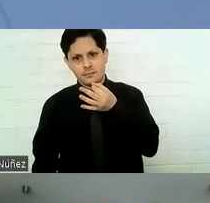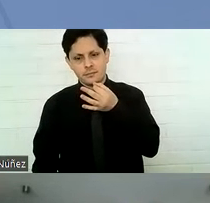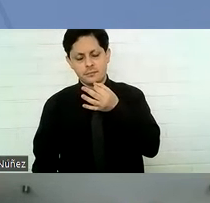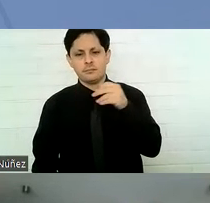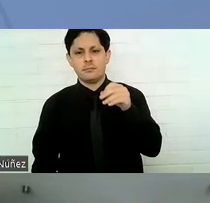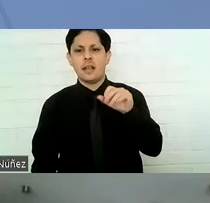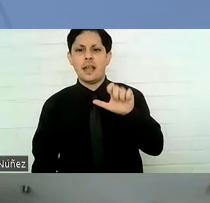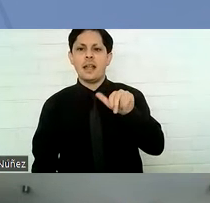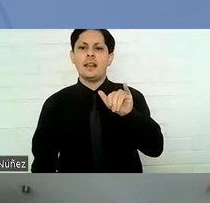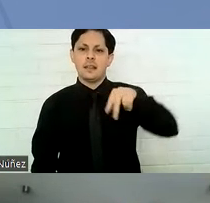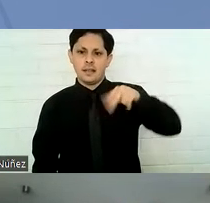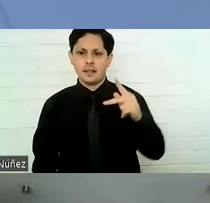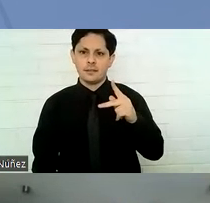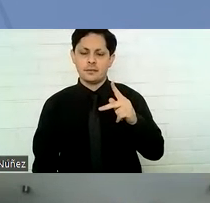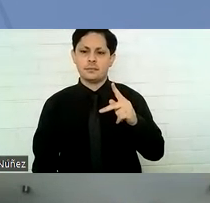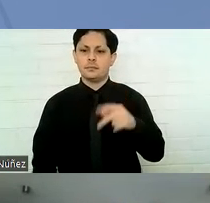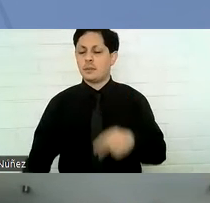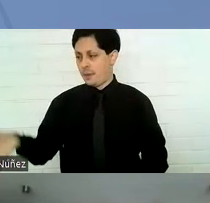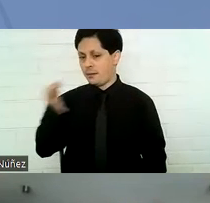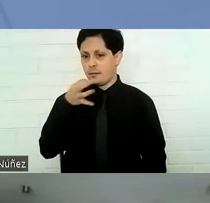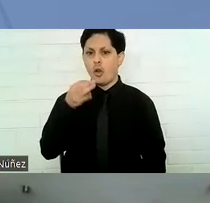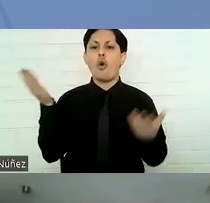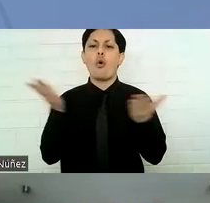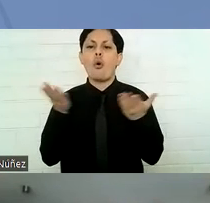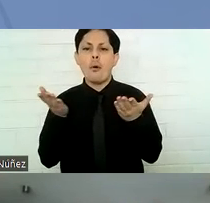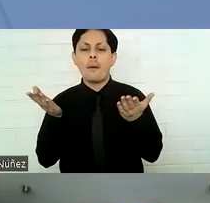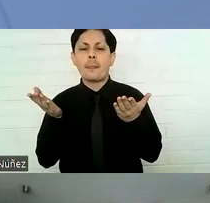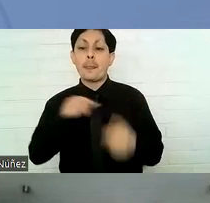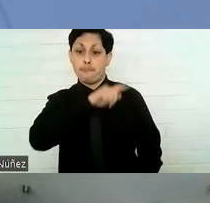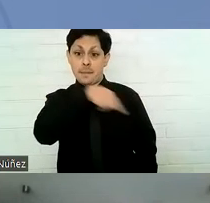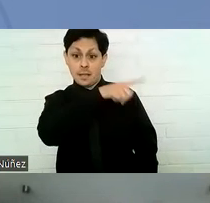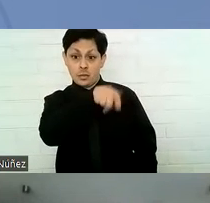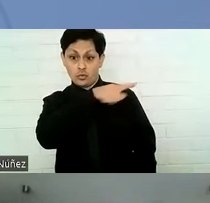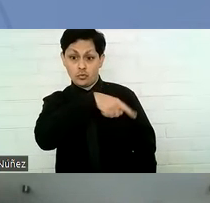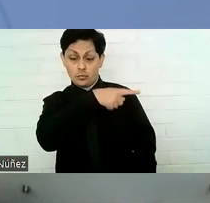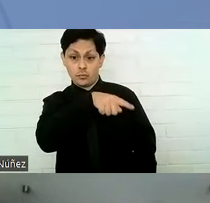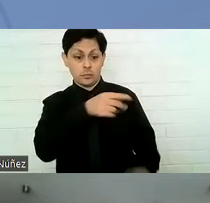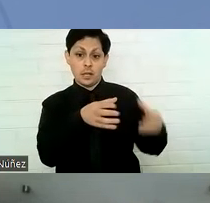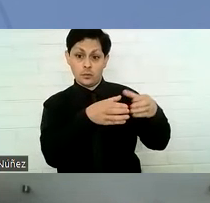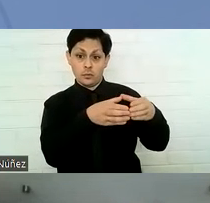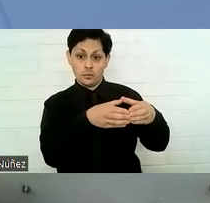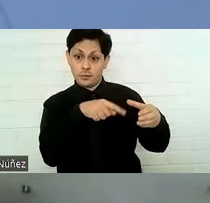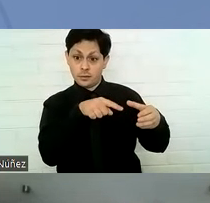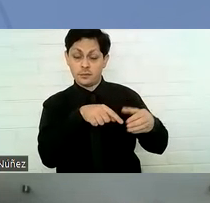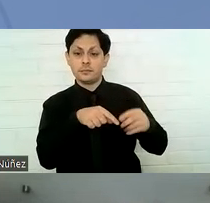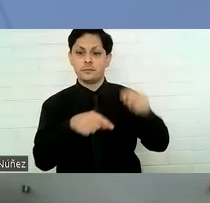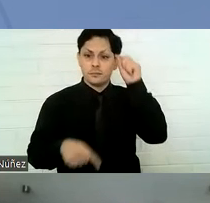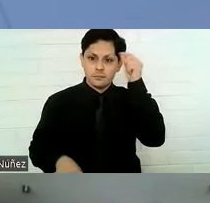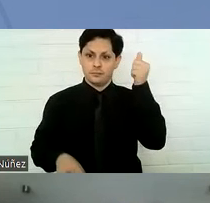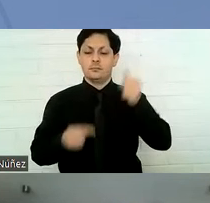mucho Benjamin Mayer, es como ellos inauguraron la musicalidad